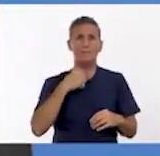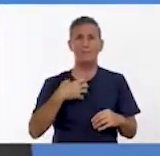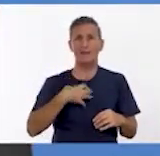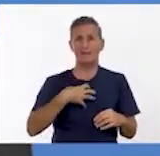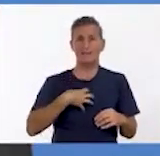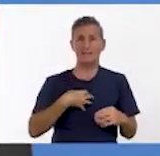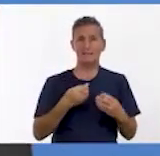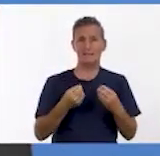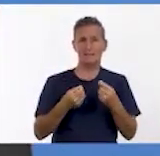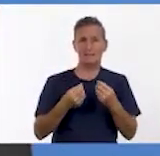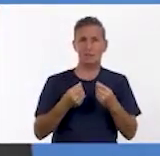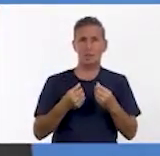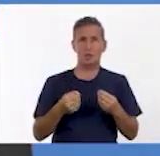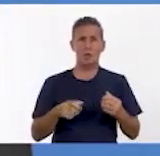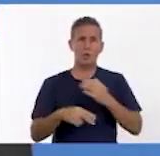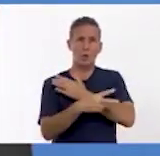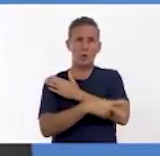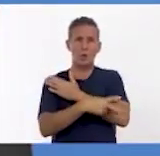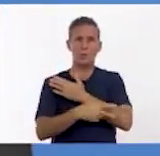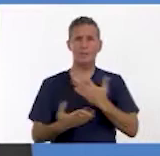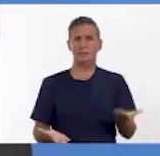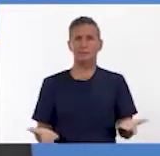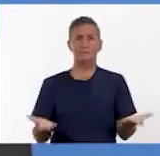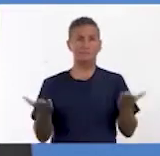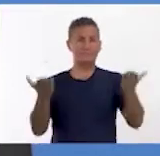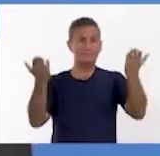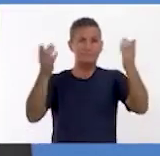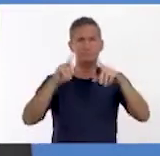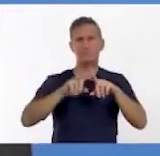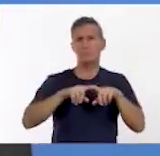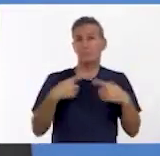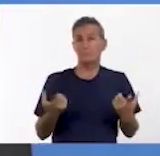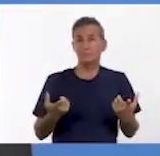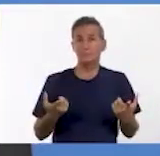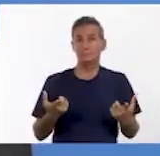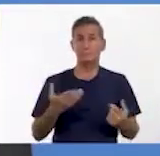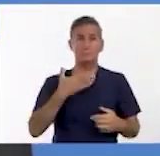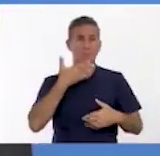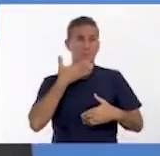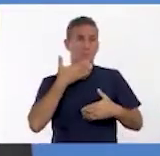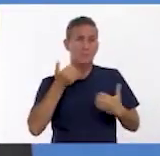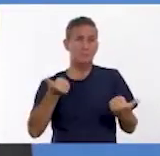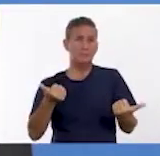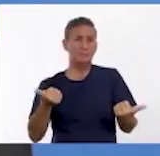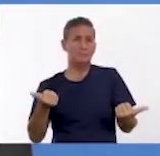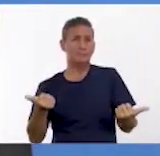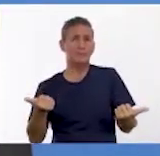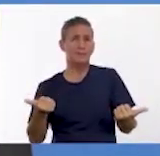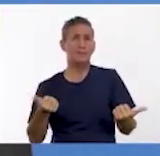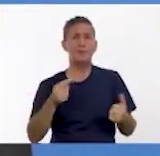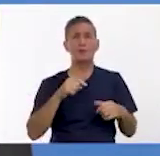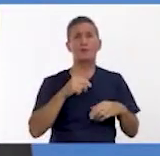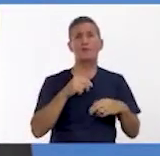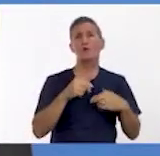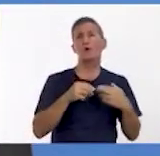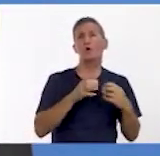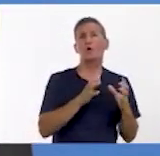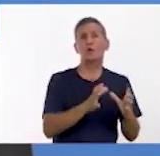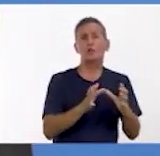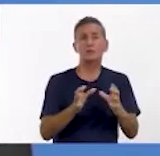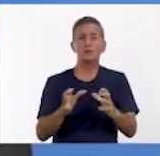beneficiados cuando hay esas grandes creaciones? Los países desarrollados. Sencillamente porque las